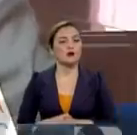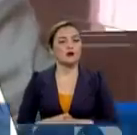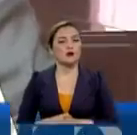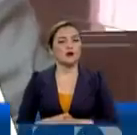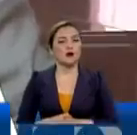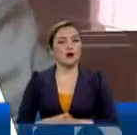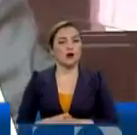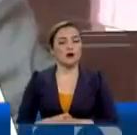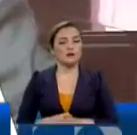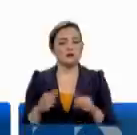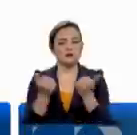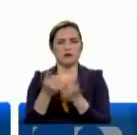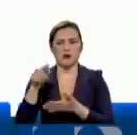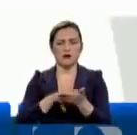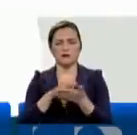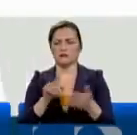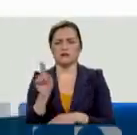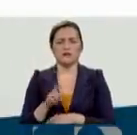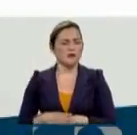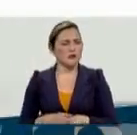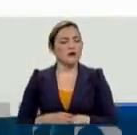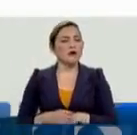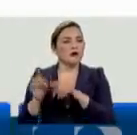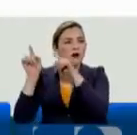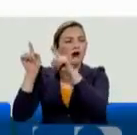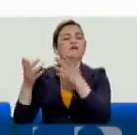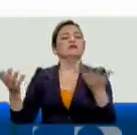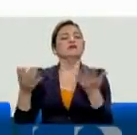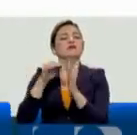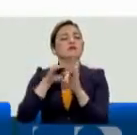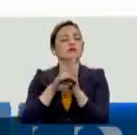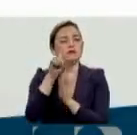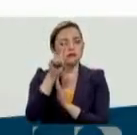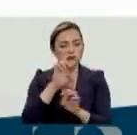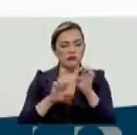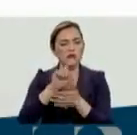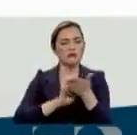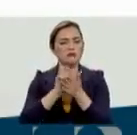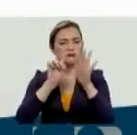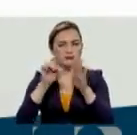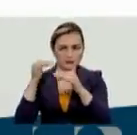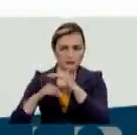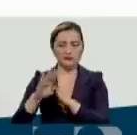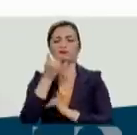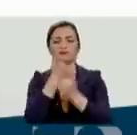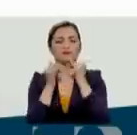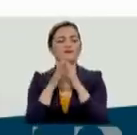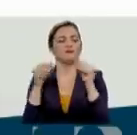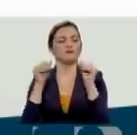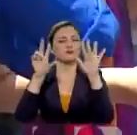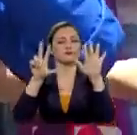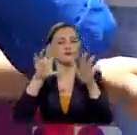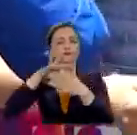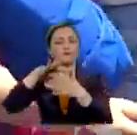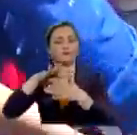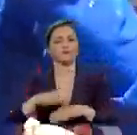negada hasta los actuales momentos. En cuanto a los parlamentarios andinos, una lista está calificada, 6 enviadas a subsanar y hay 8